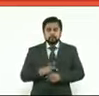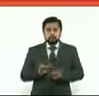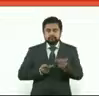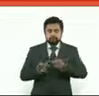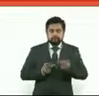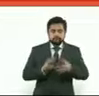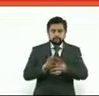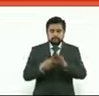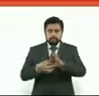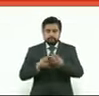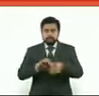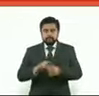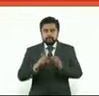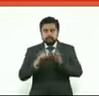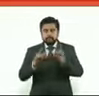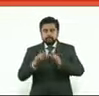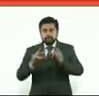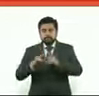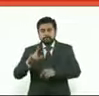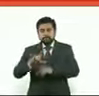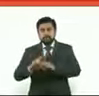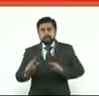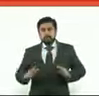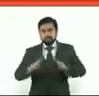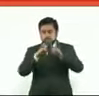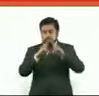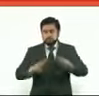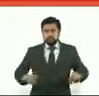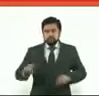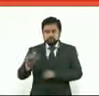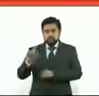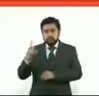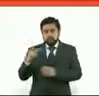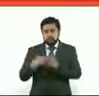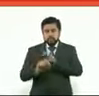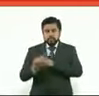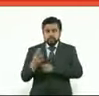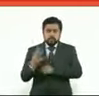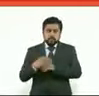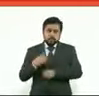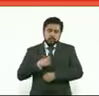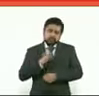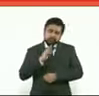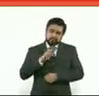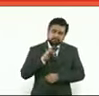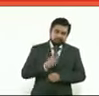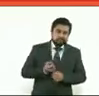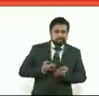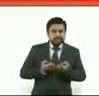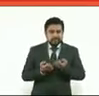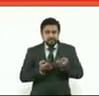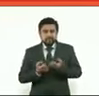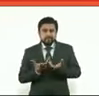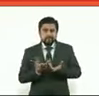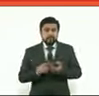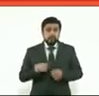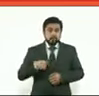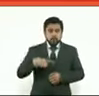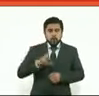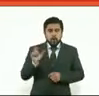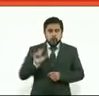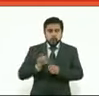2024. Estuve muy cerca de Tokio en realidad, un poquito, y ahorita voy a esforzarme más, voy a hacerlo mejor. Y yo creo que voy a poder estar con la ayuda